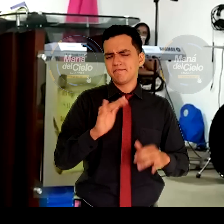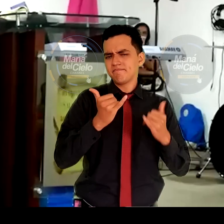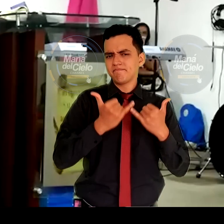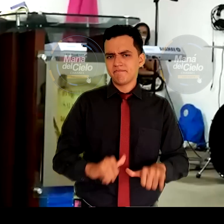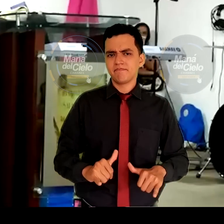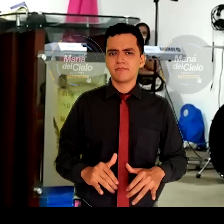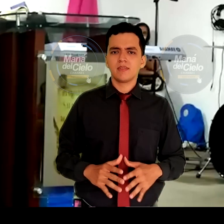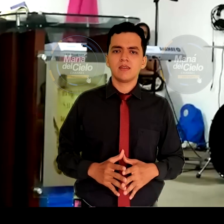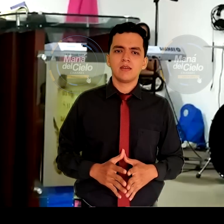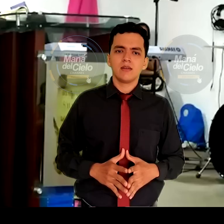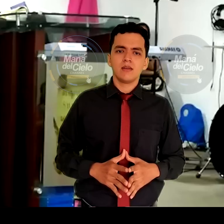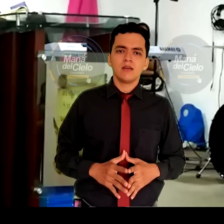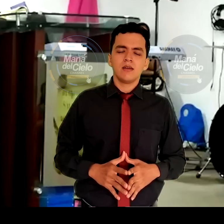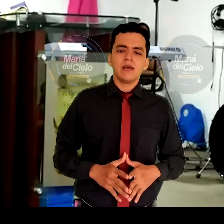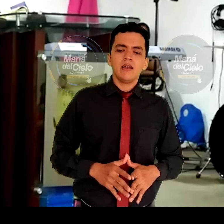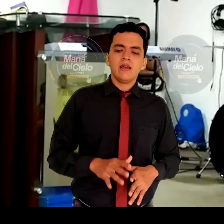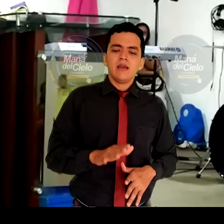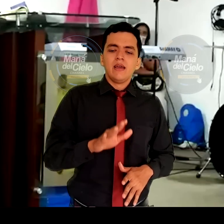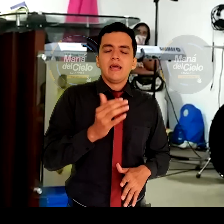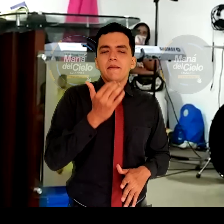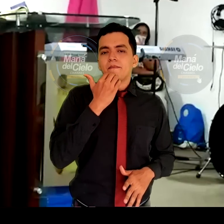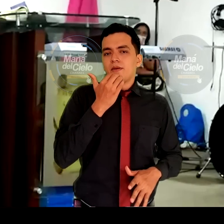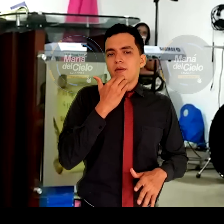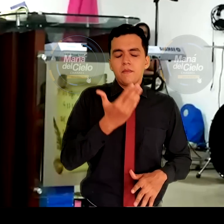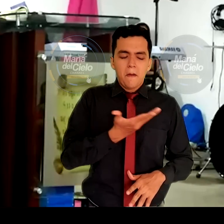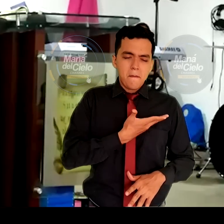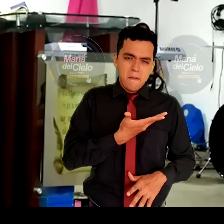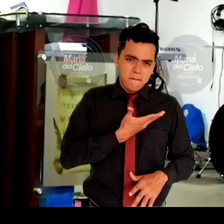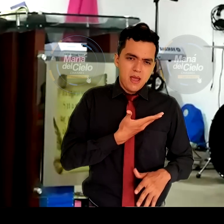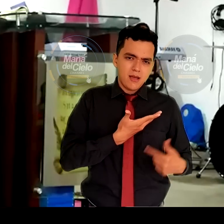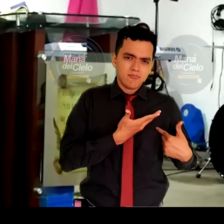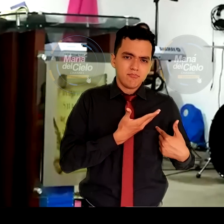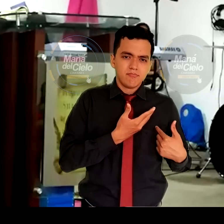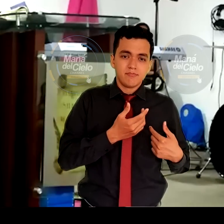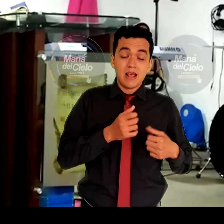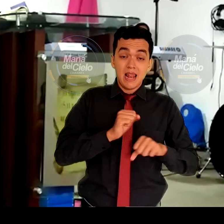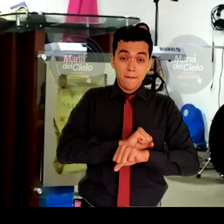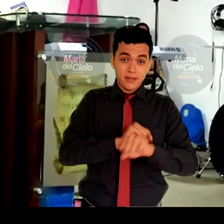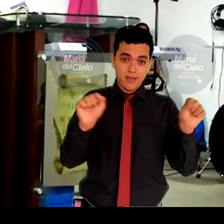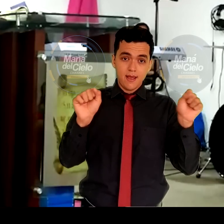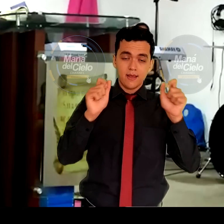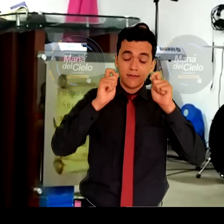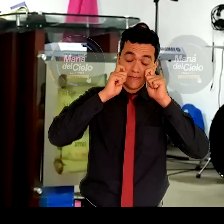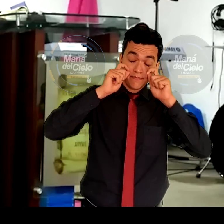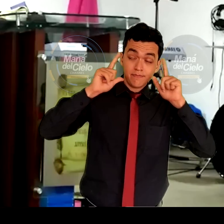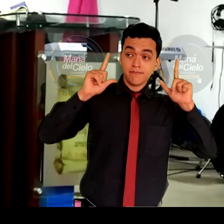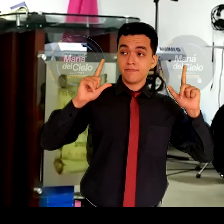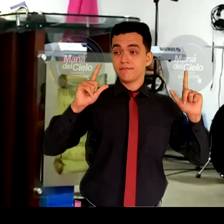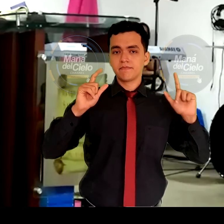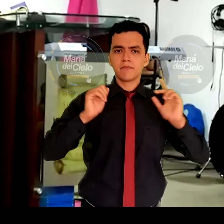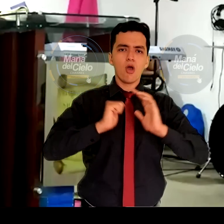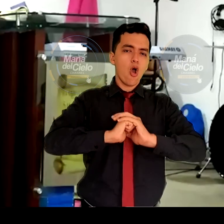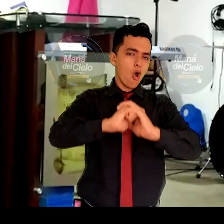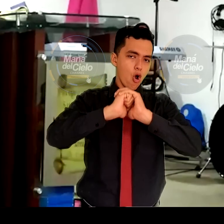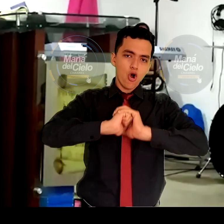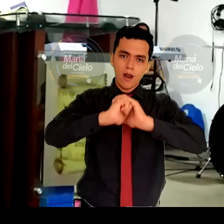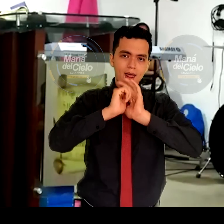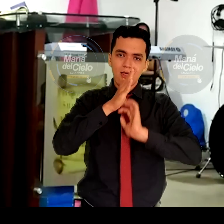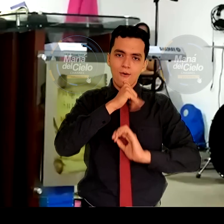Hermanos, es como esa mamá cuando se levanta en la mañana sin orar. Ay,